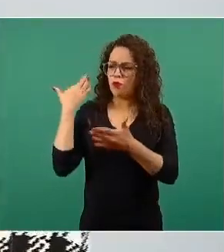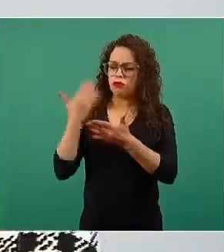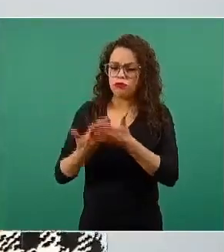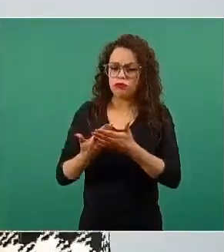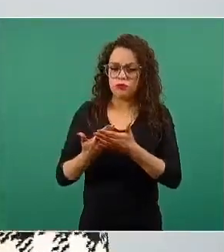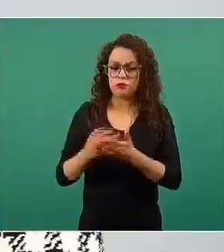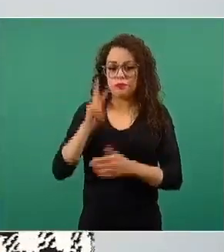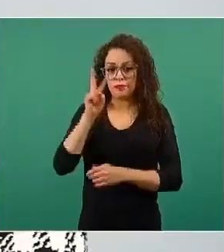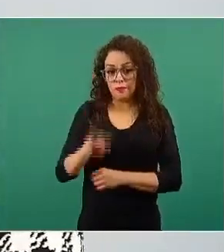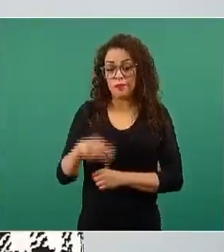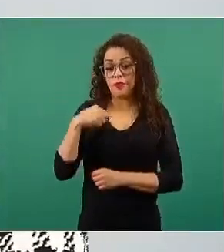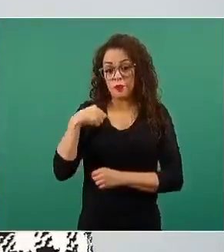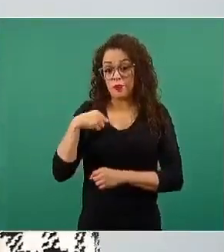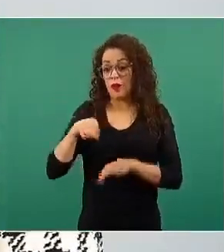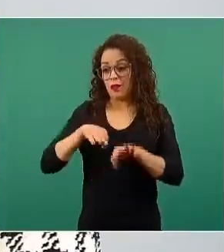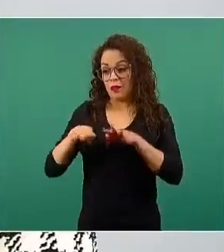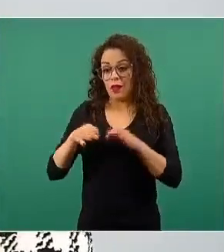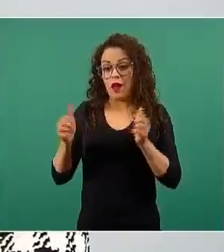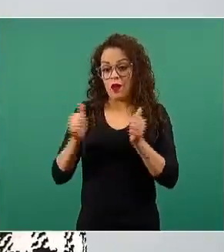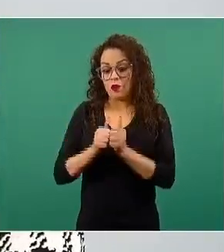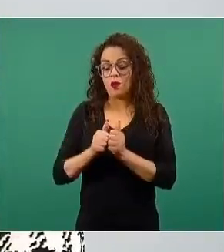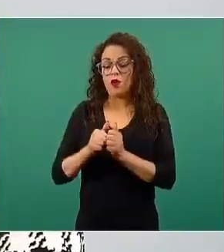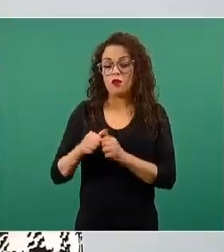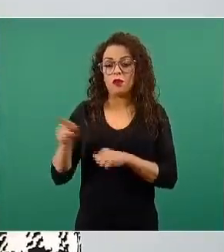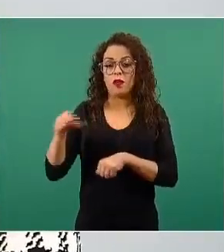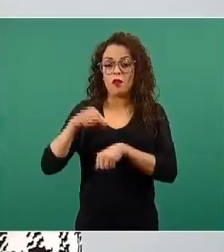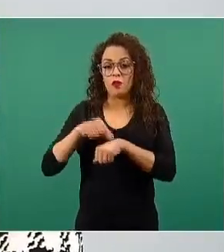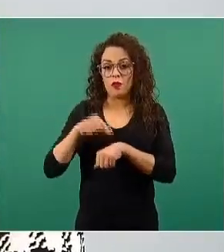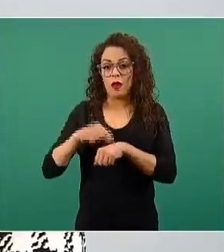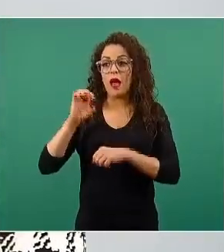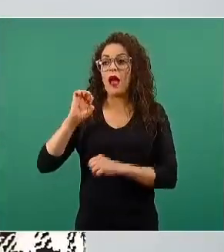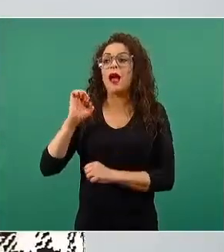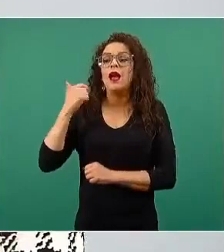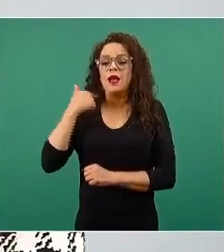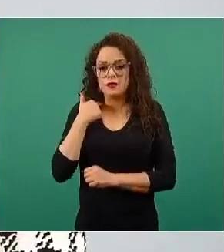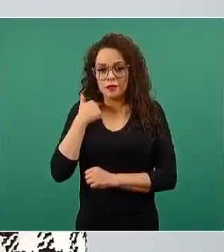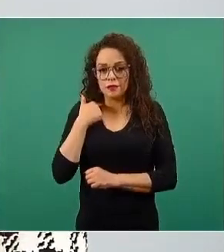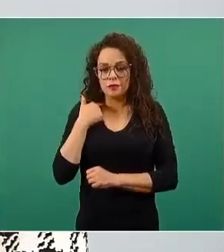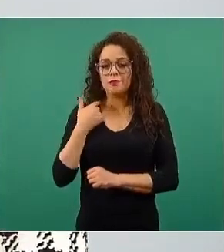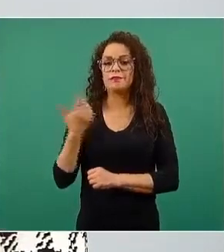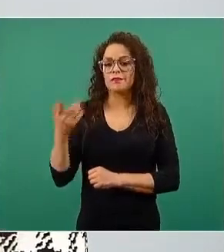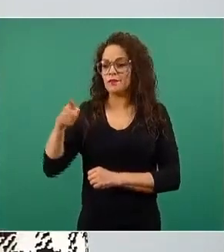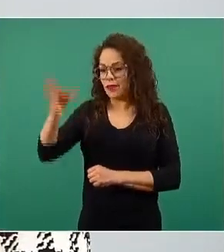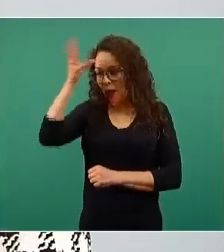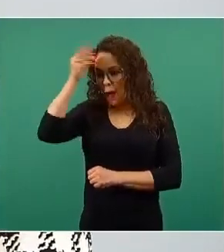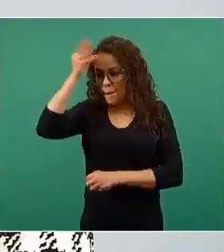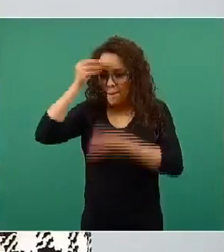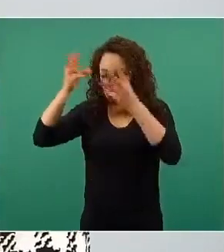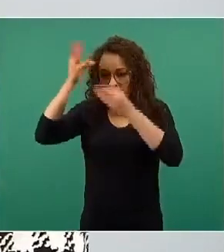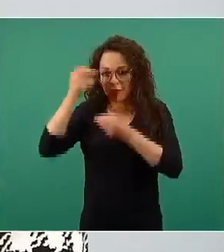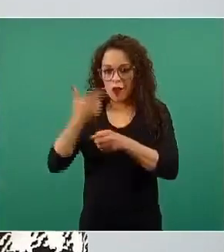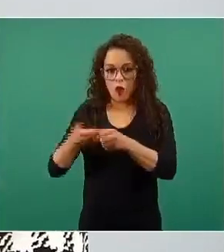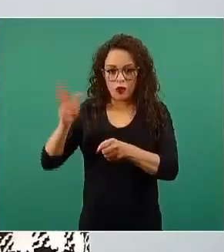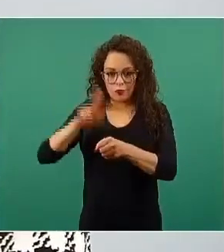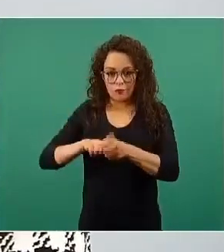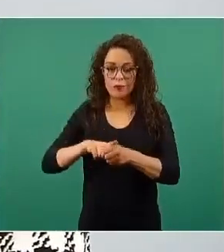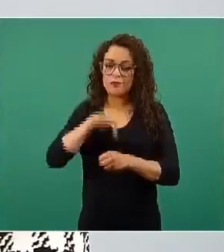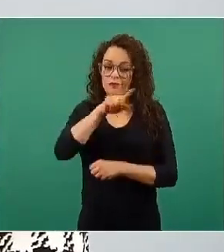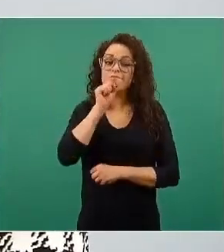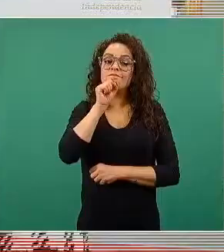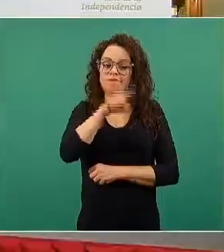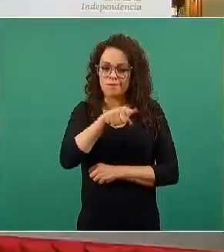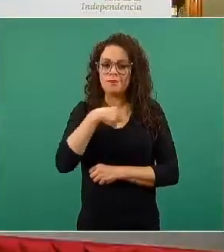del cuerpo de médicos exresidentes donde usted también se formó. ¿Cuál es la experiencia, doctor, a